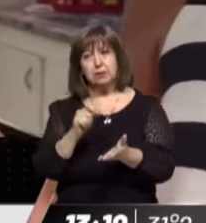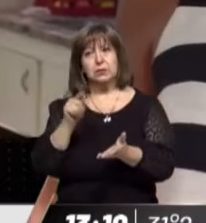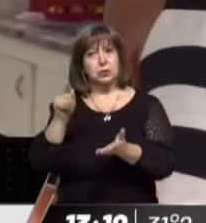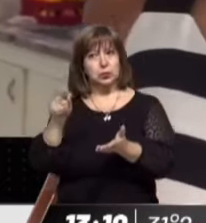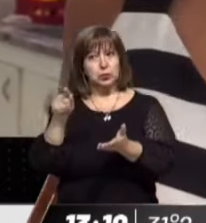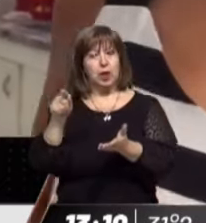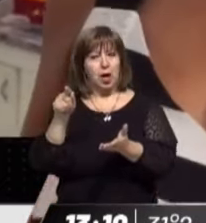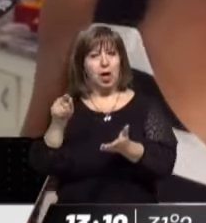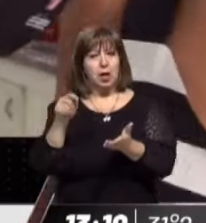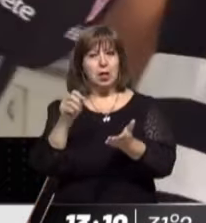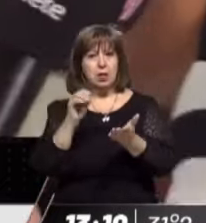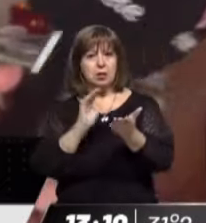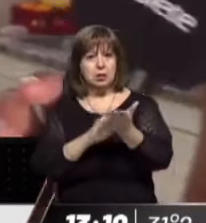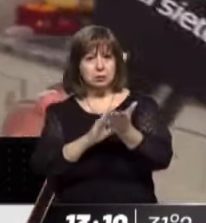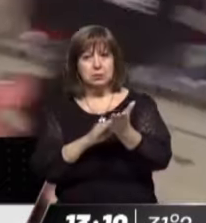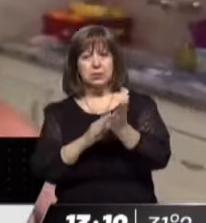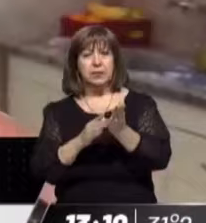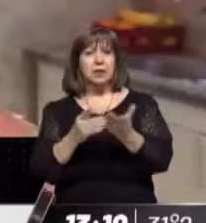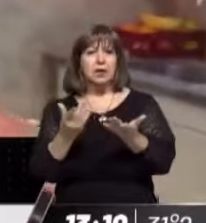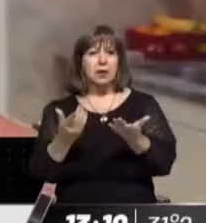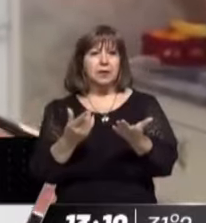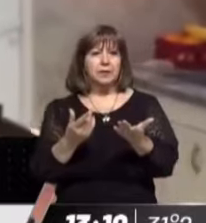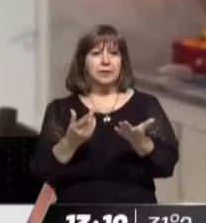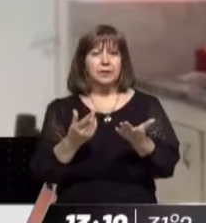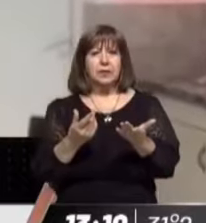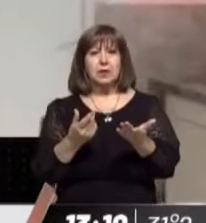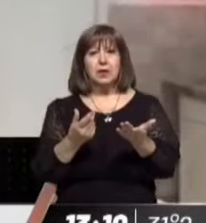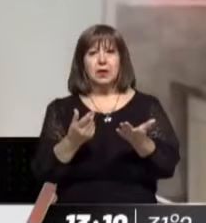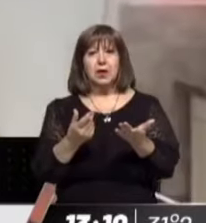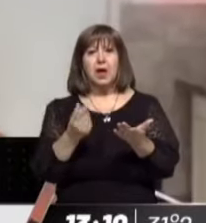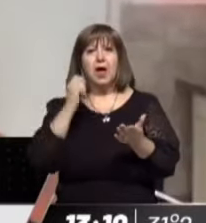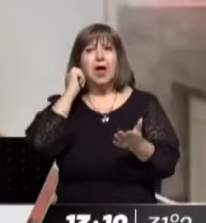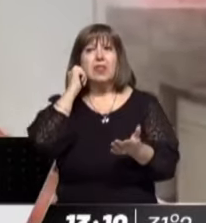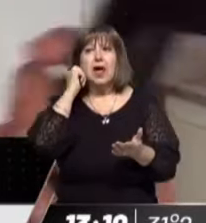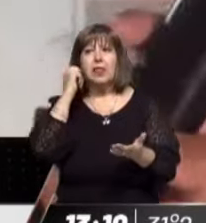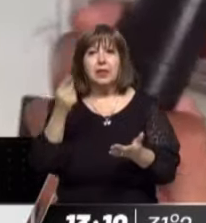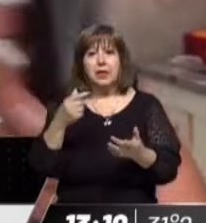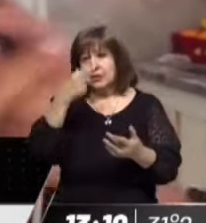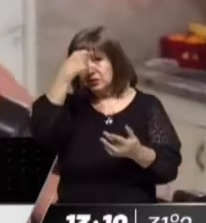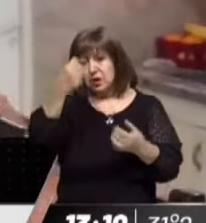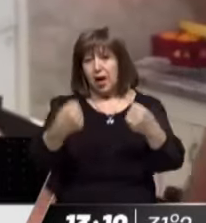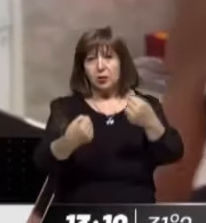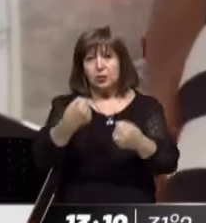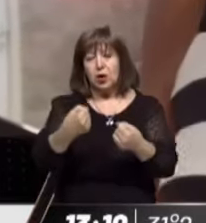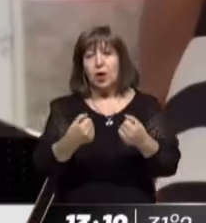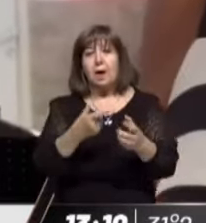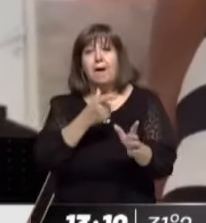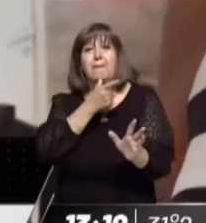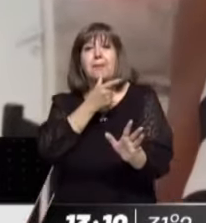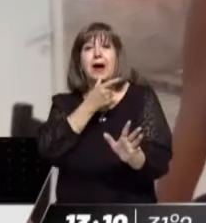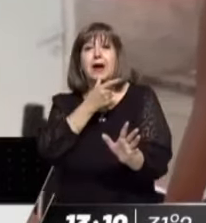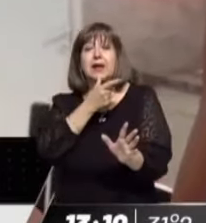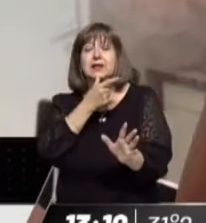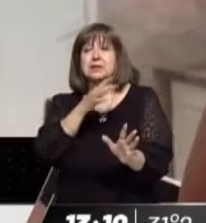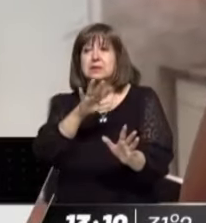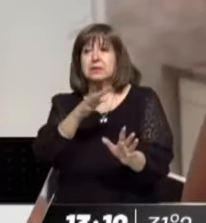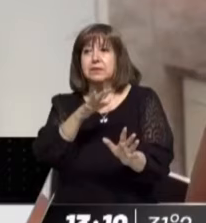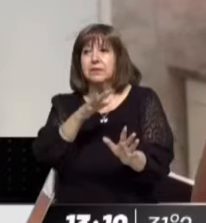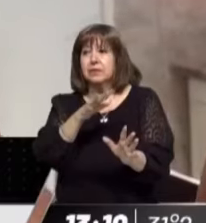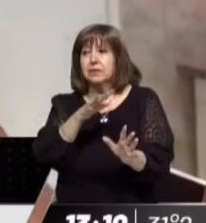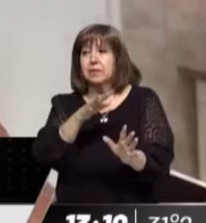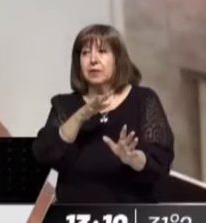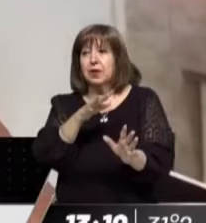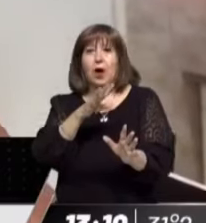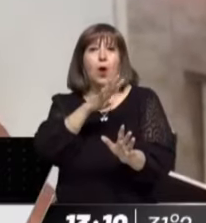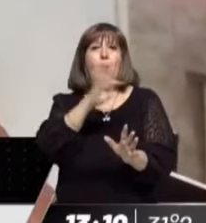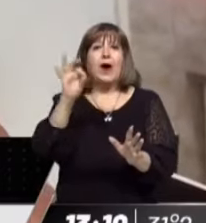causa y la edad de la persona esta y la edad de la persona esta por lo que dicen rondaría cerca